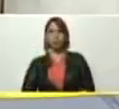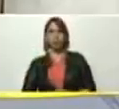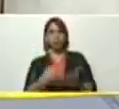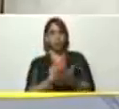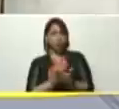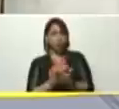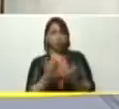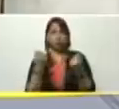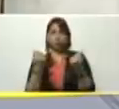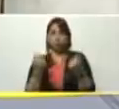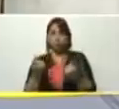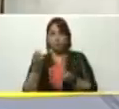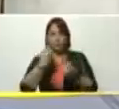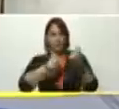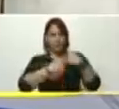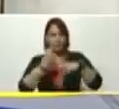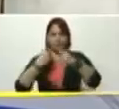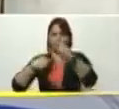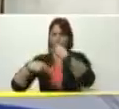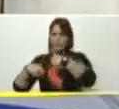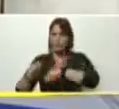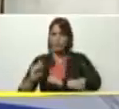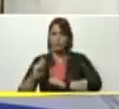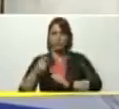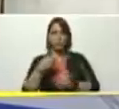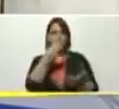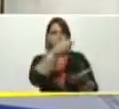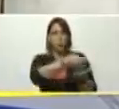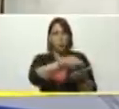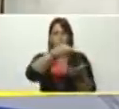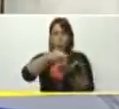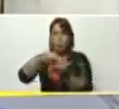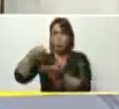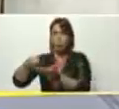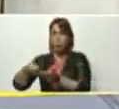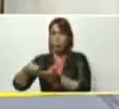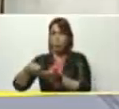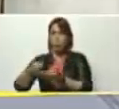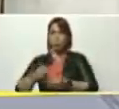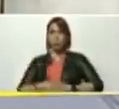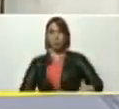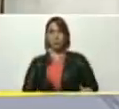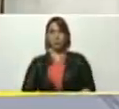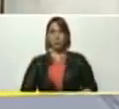económico, comercial, de las inversiones.